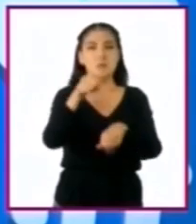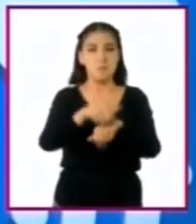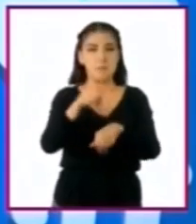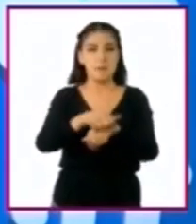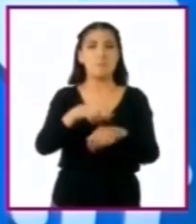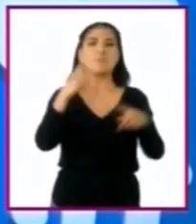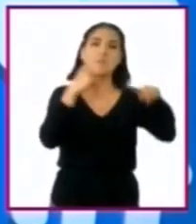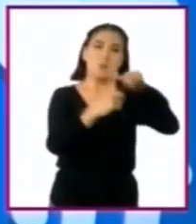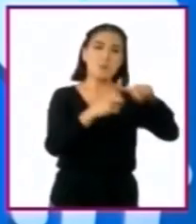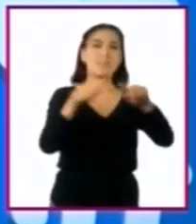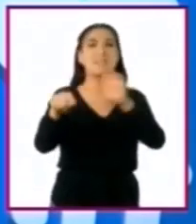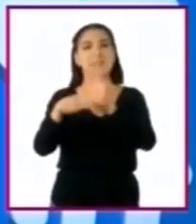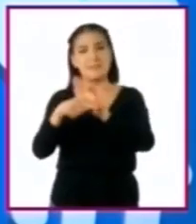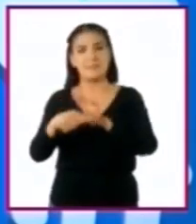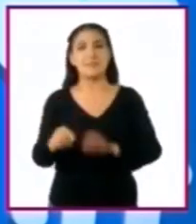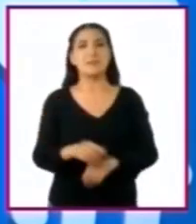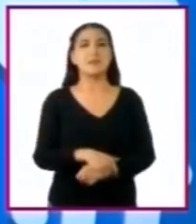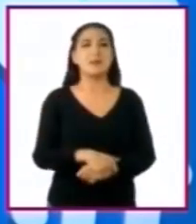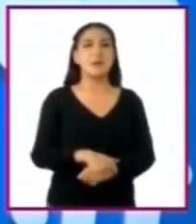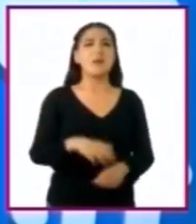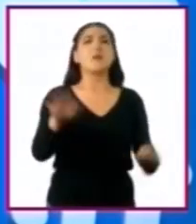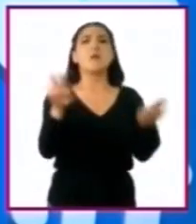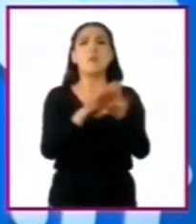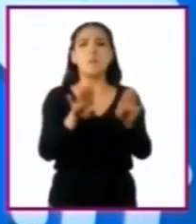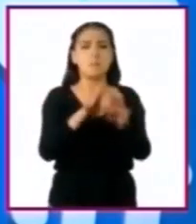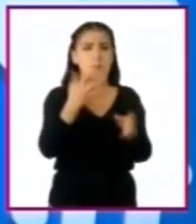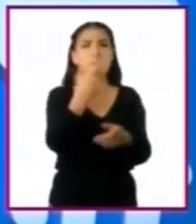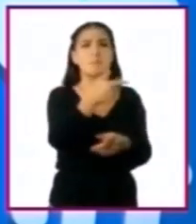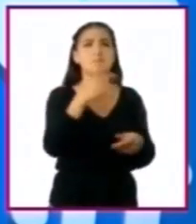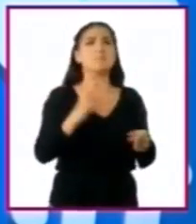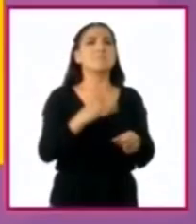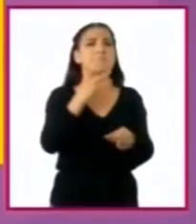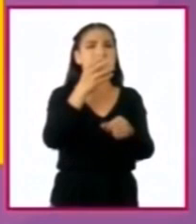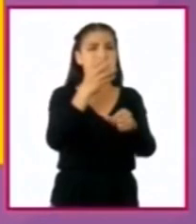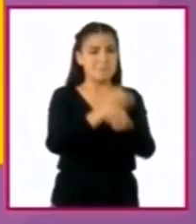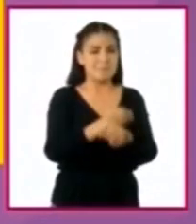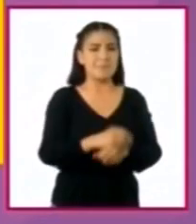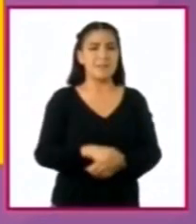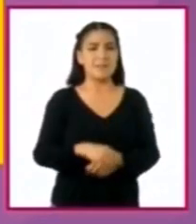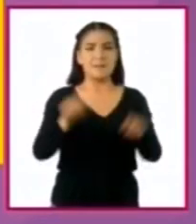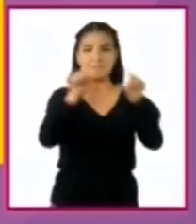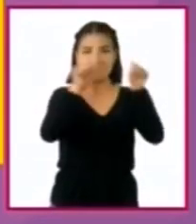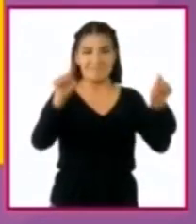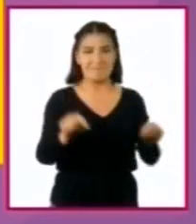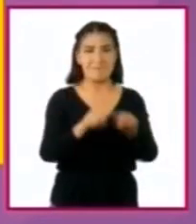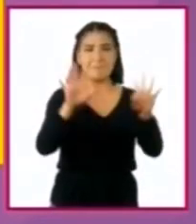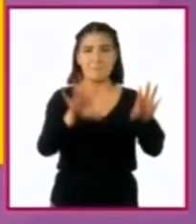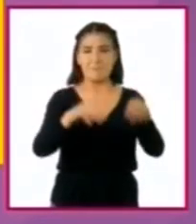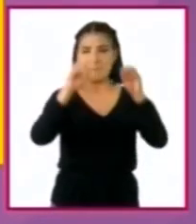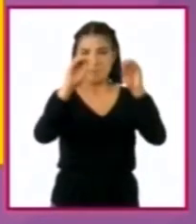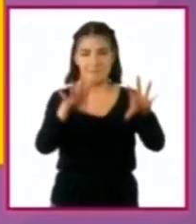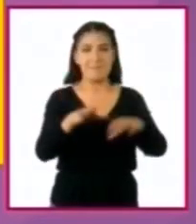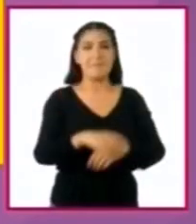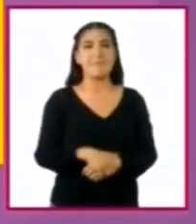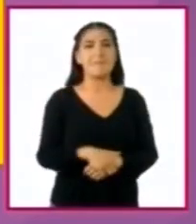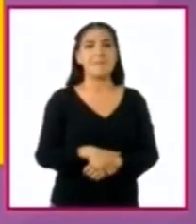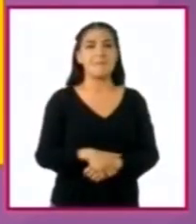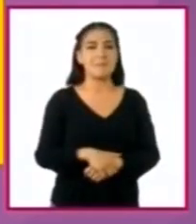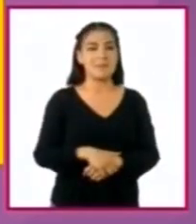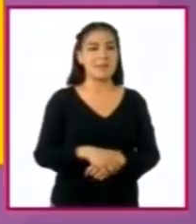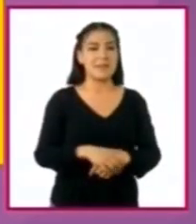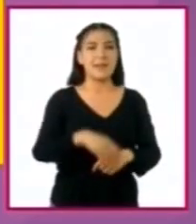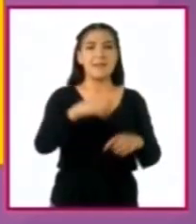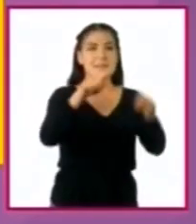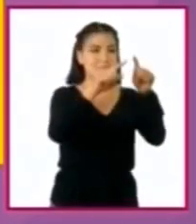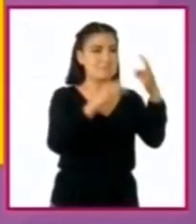negativos. ¿Cómo vamos a resolverlo? Cuadro mágico. Es un cuadro mágico de